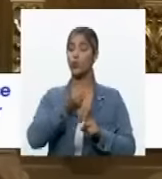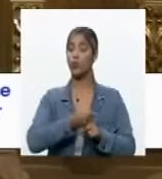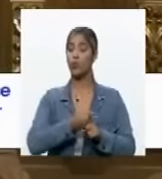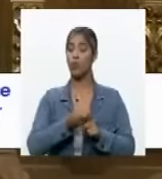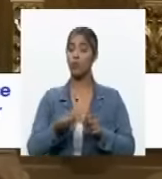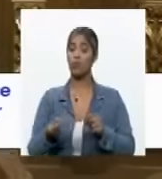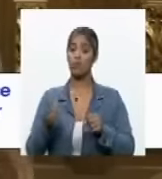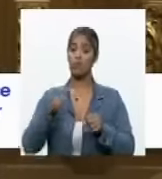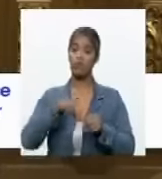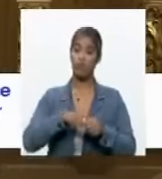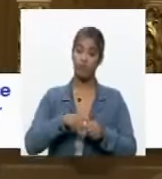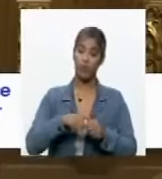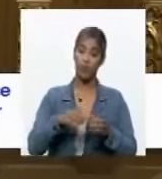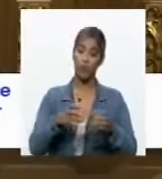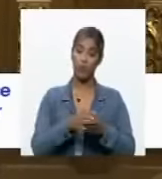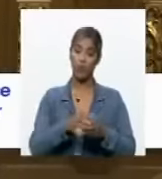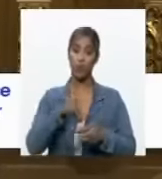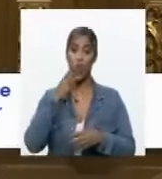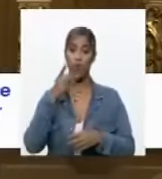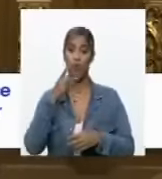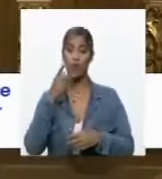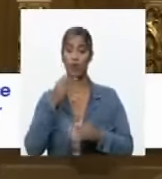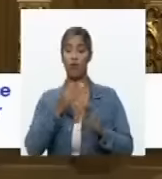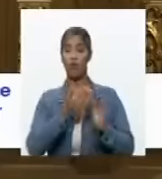militante del Partido Comunista,